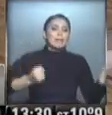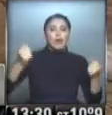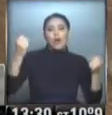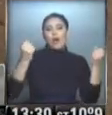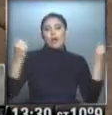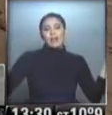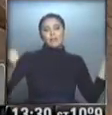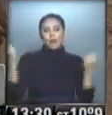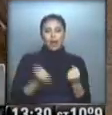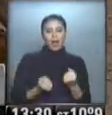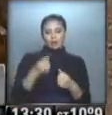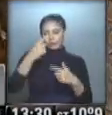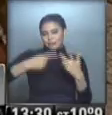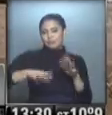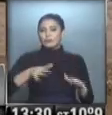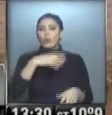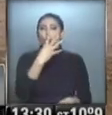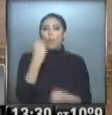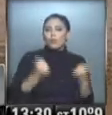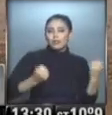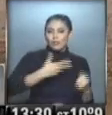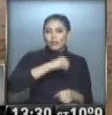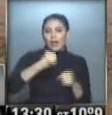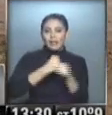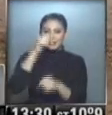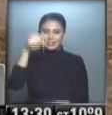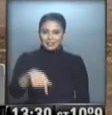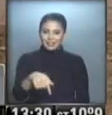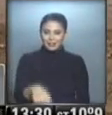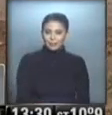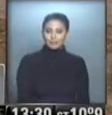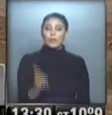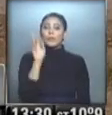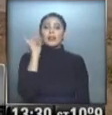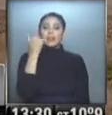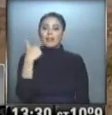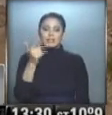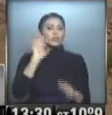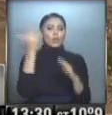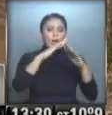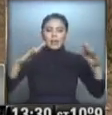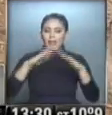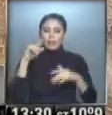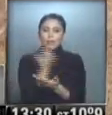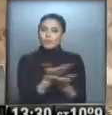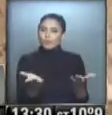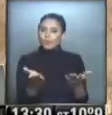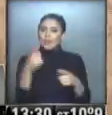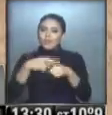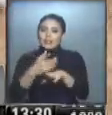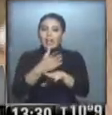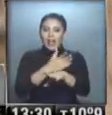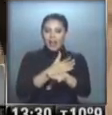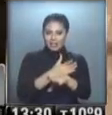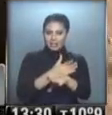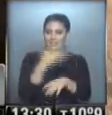y autos sí Entre cuatro vehículos ns han traído hasta acá los campings son testigos de una previa sin igual